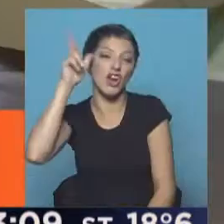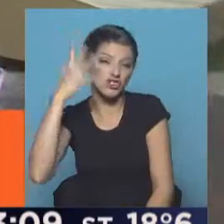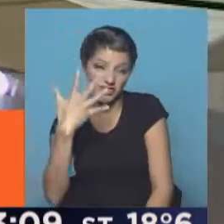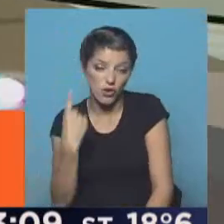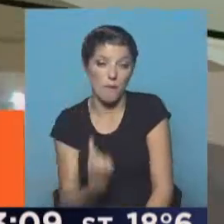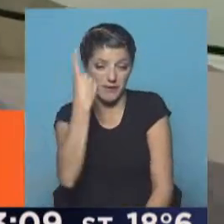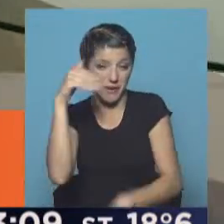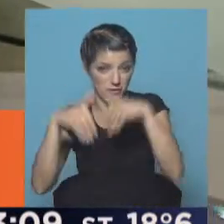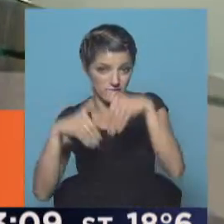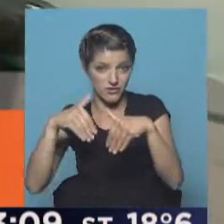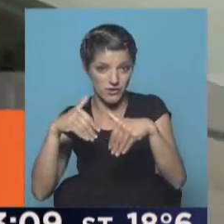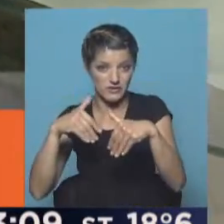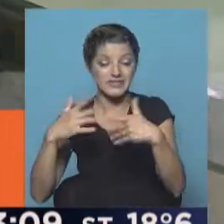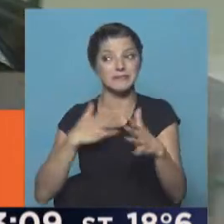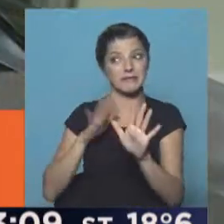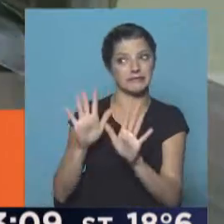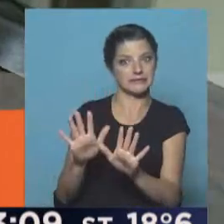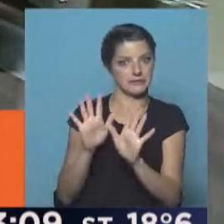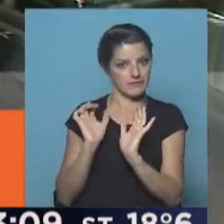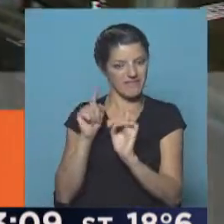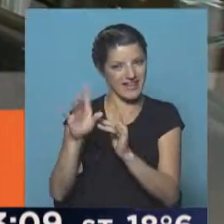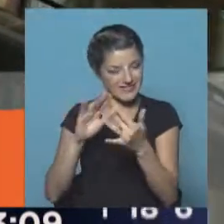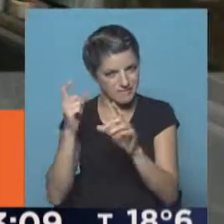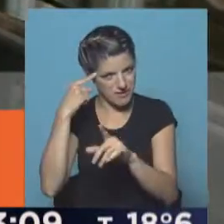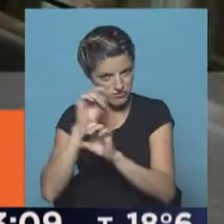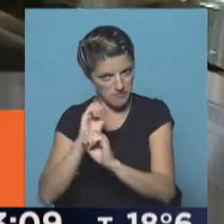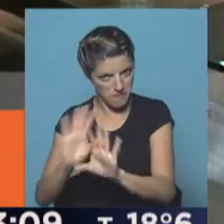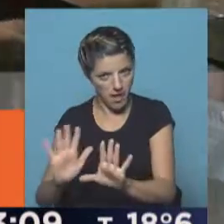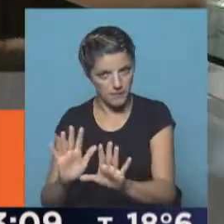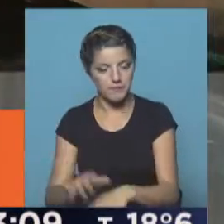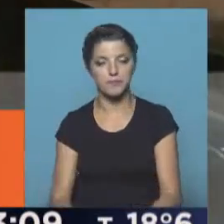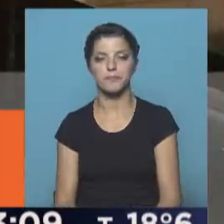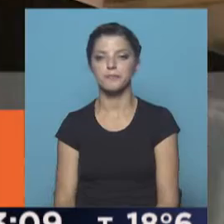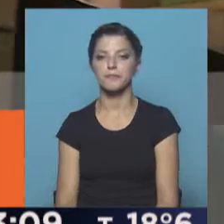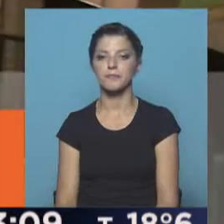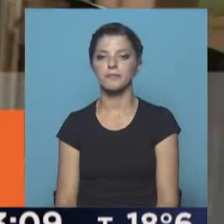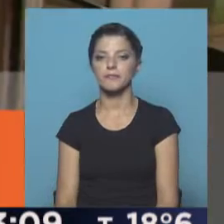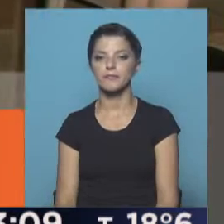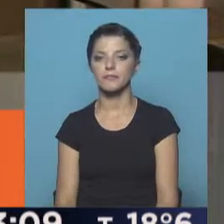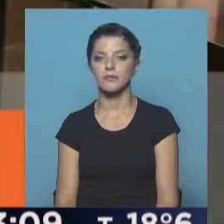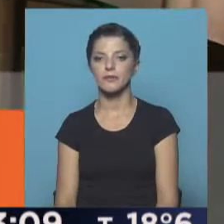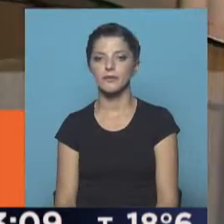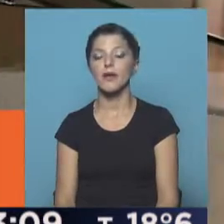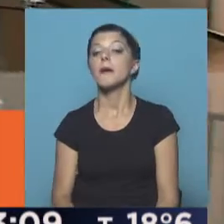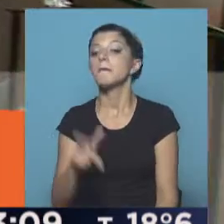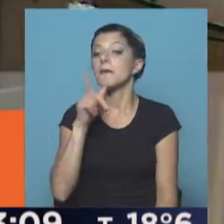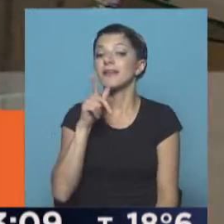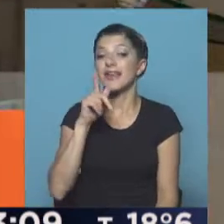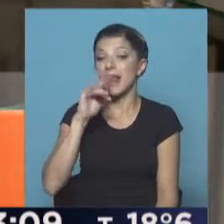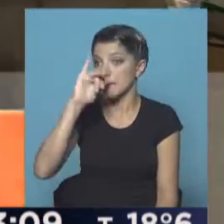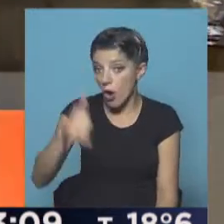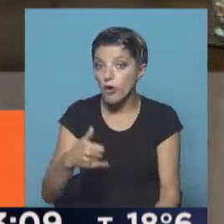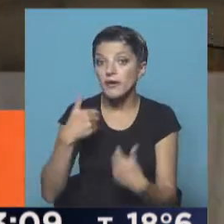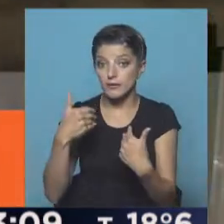verdad que me genera mucha urticaria y espero que a mucha gente también. Me parece que no hay nadie que esté mejor calificado que otros